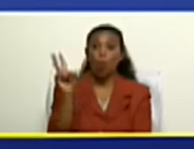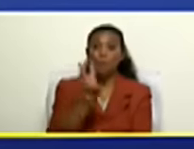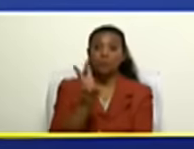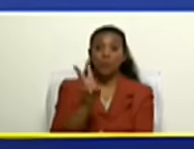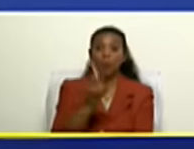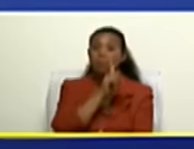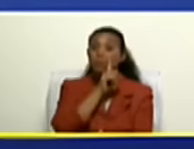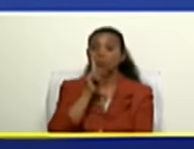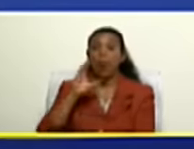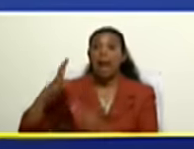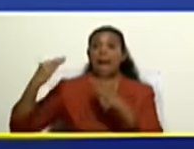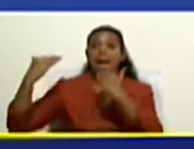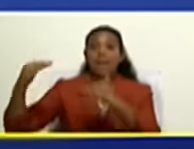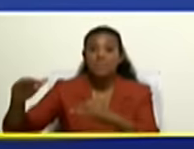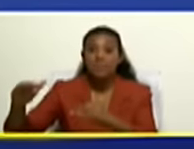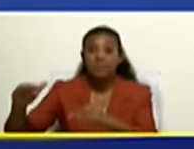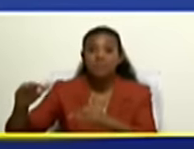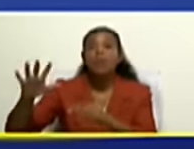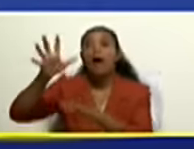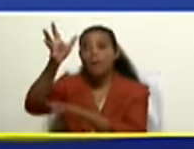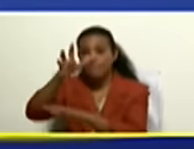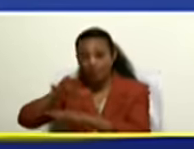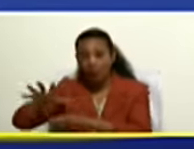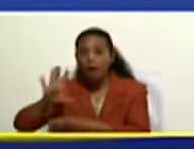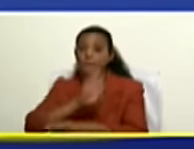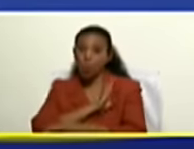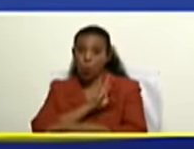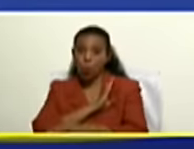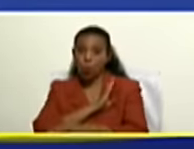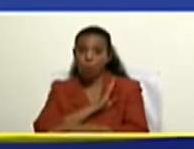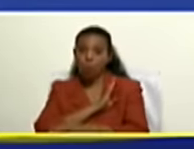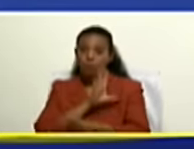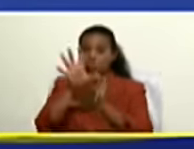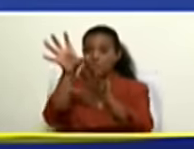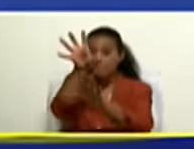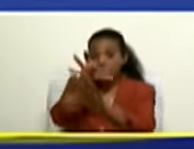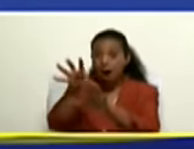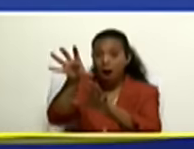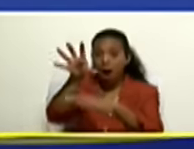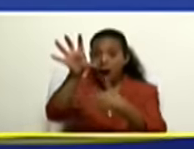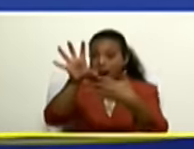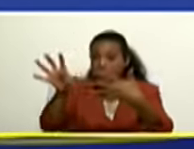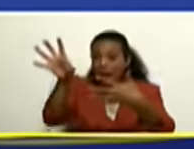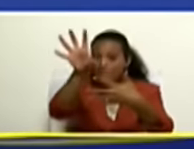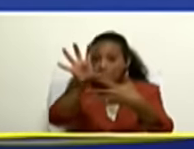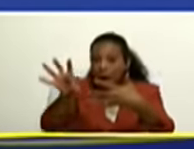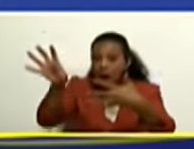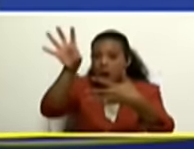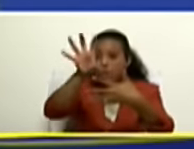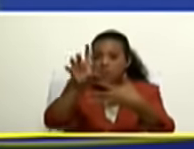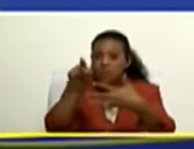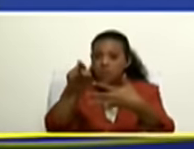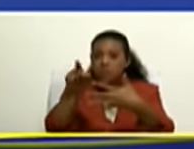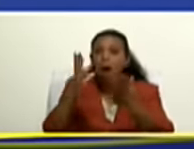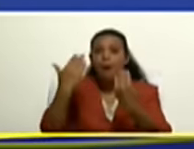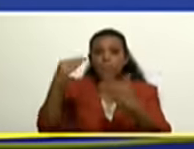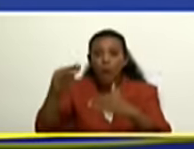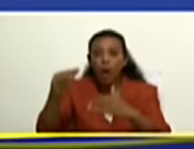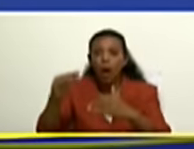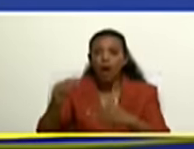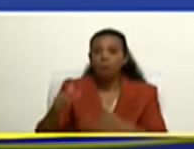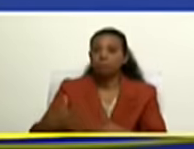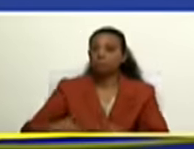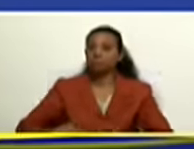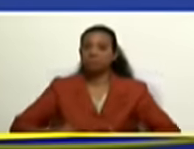venezolanas, delimitadas como mar territorial de Venezuela, están llevando el nivel de